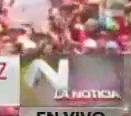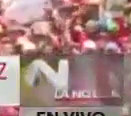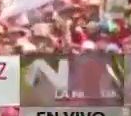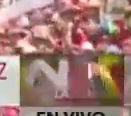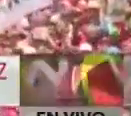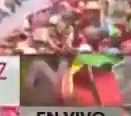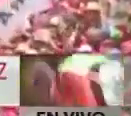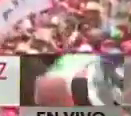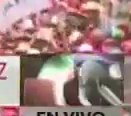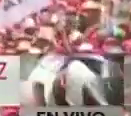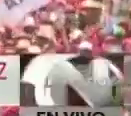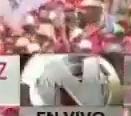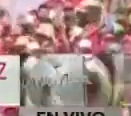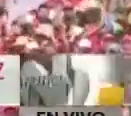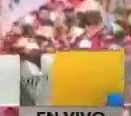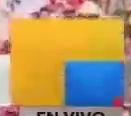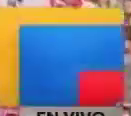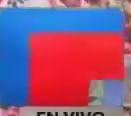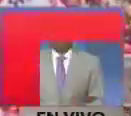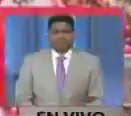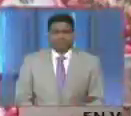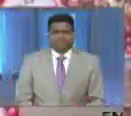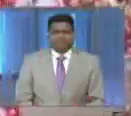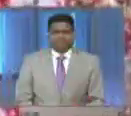Les dimos una lección de dignidad.